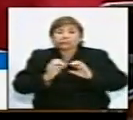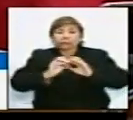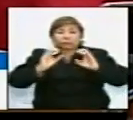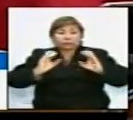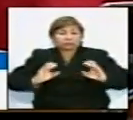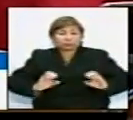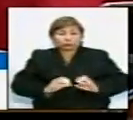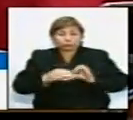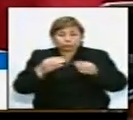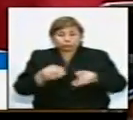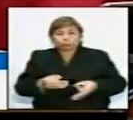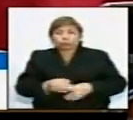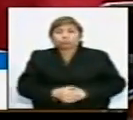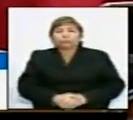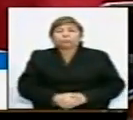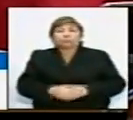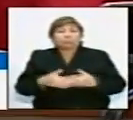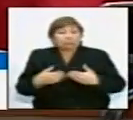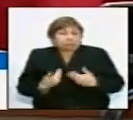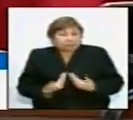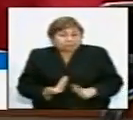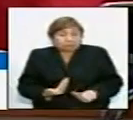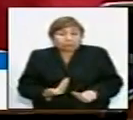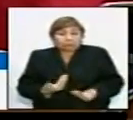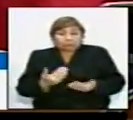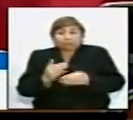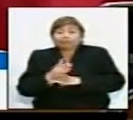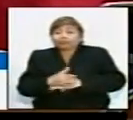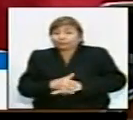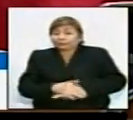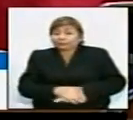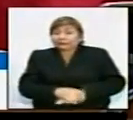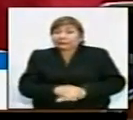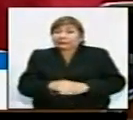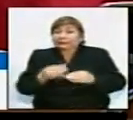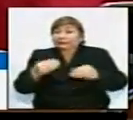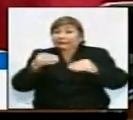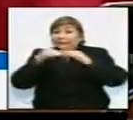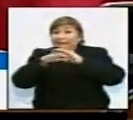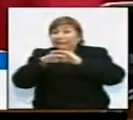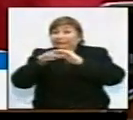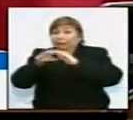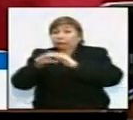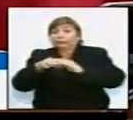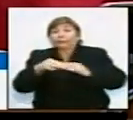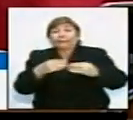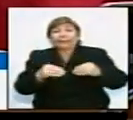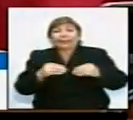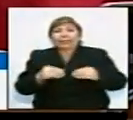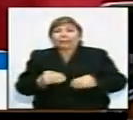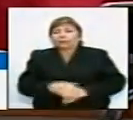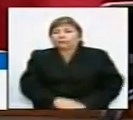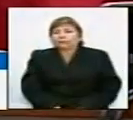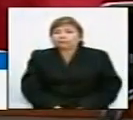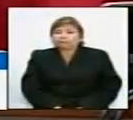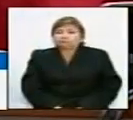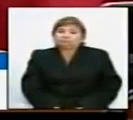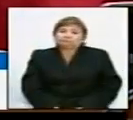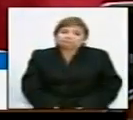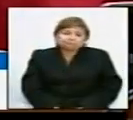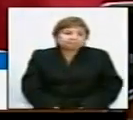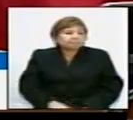de comercio justo, puede permitir también entrar a nichos de mercado muy importantes. Recordemos, por